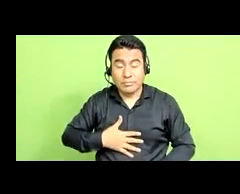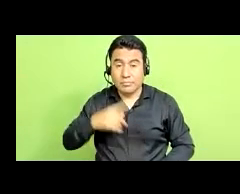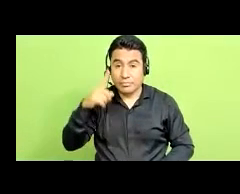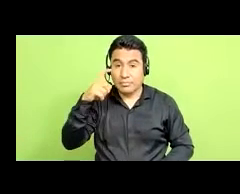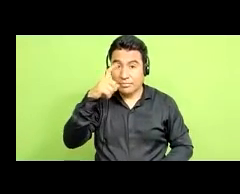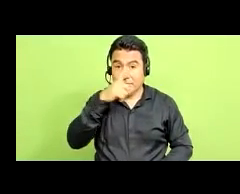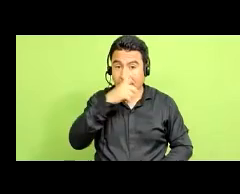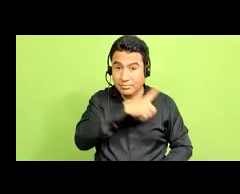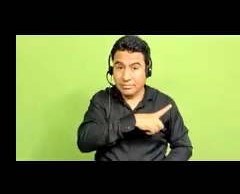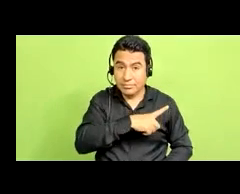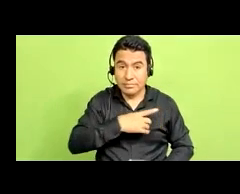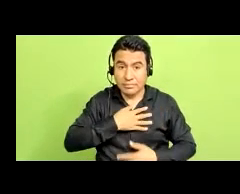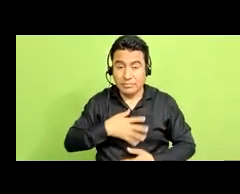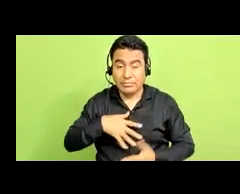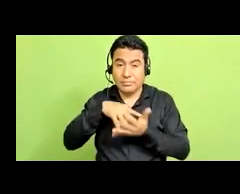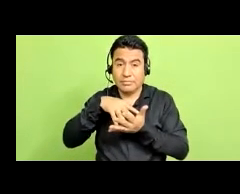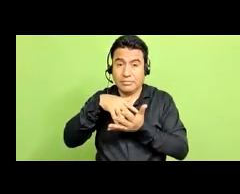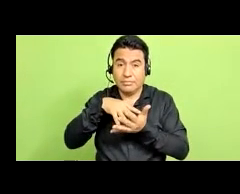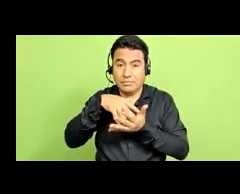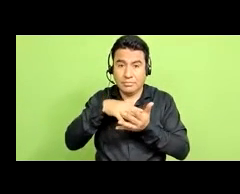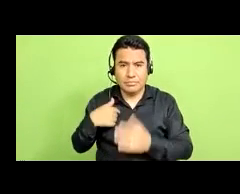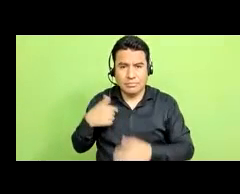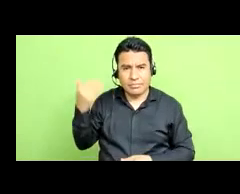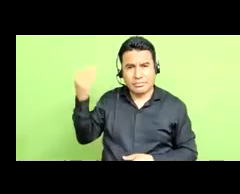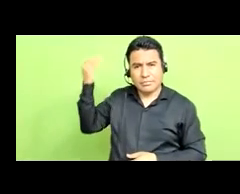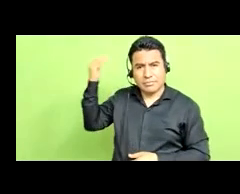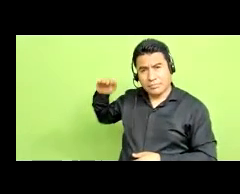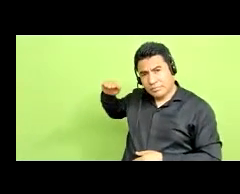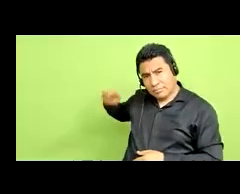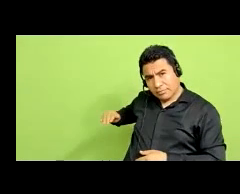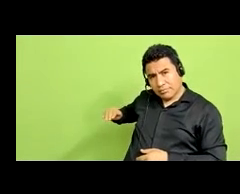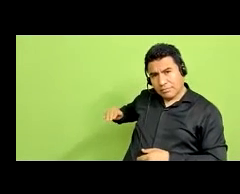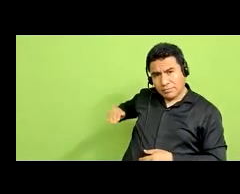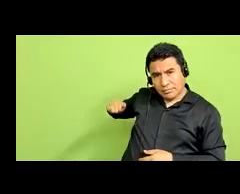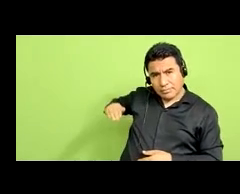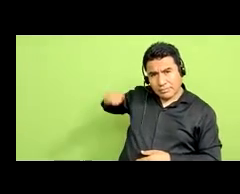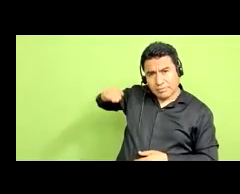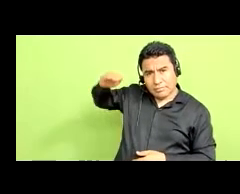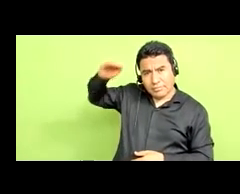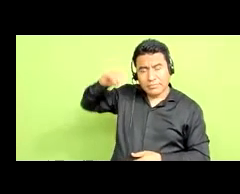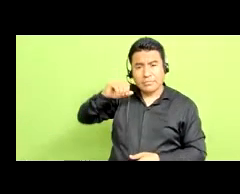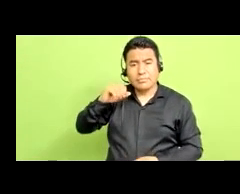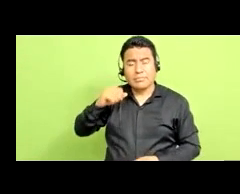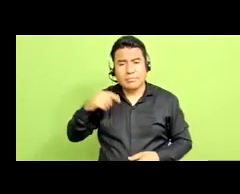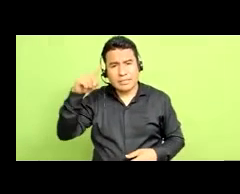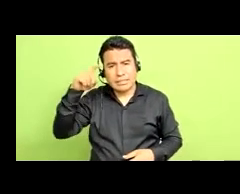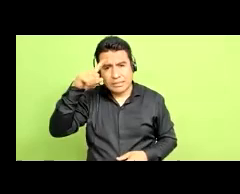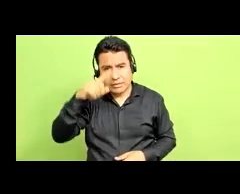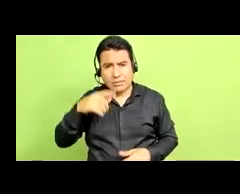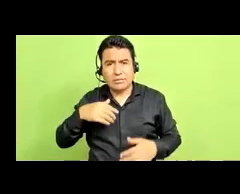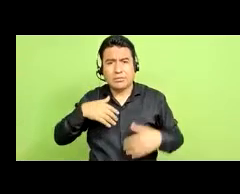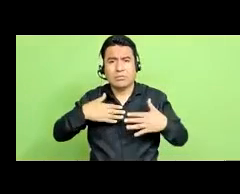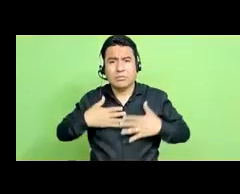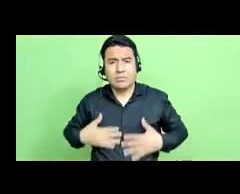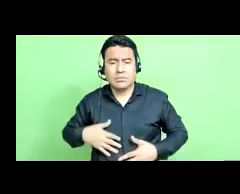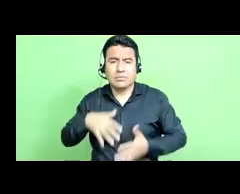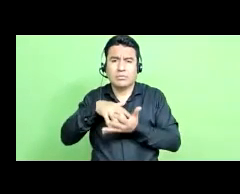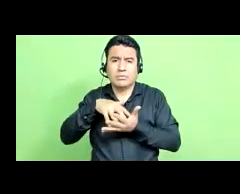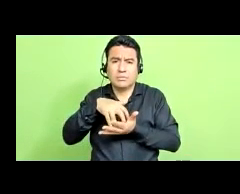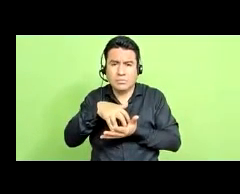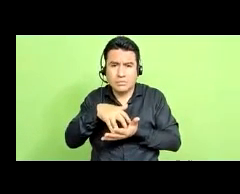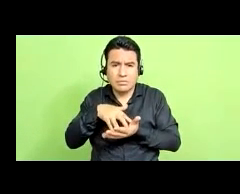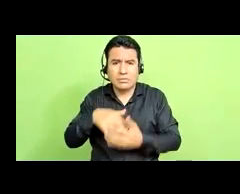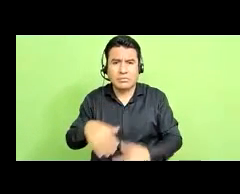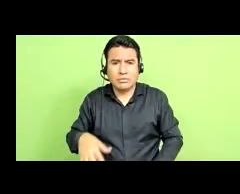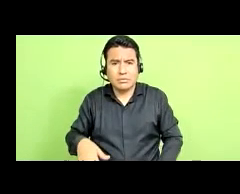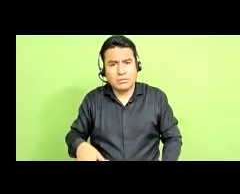años desde mi infancia hasta hoy ha ido en procesos procesos degenerativos al principio